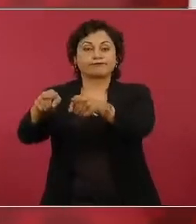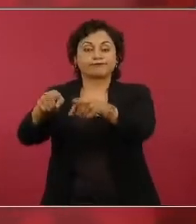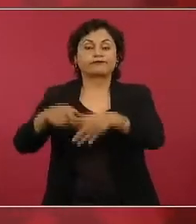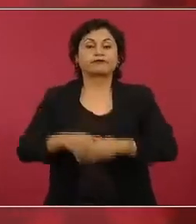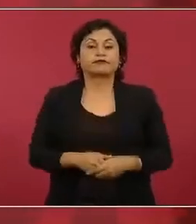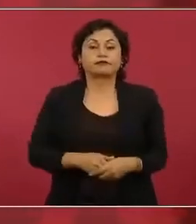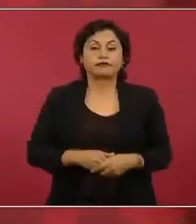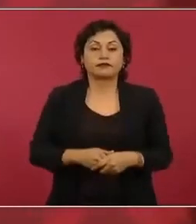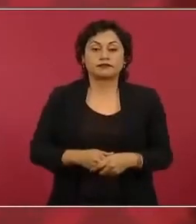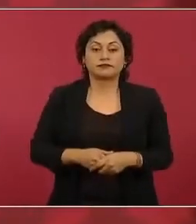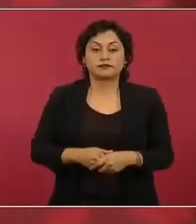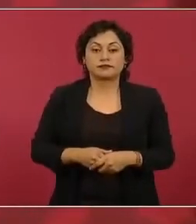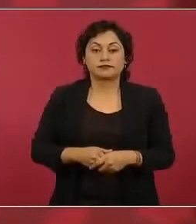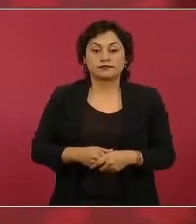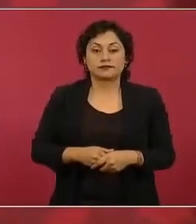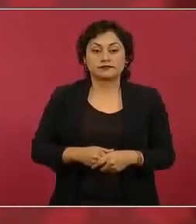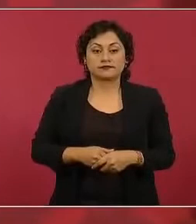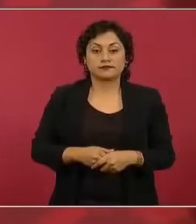espaldares